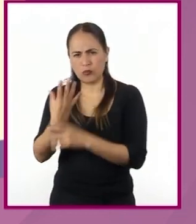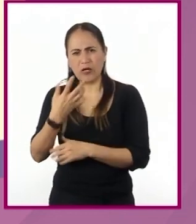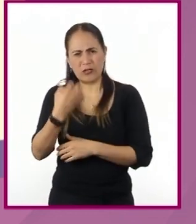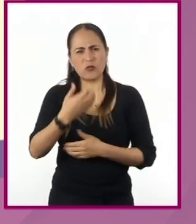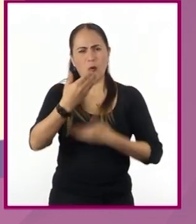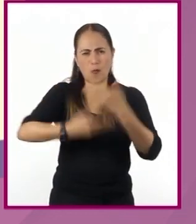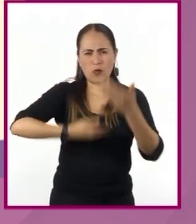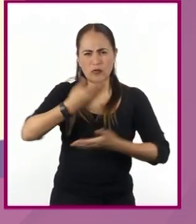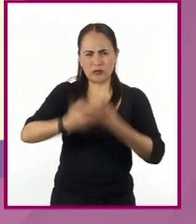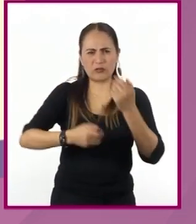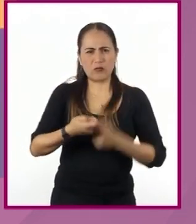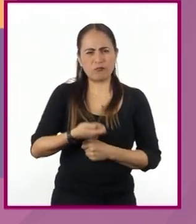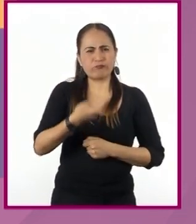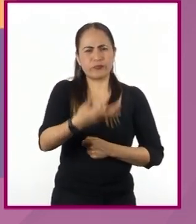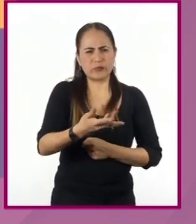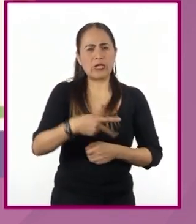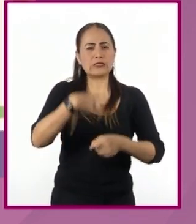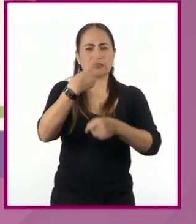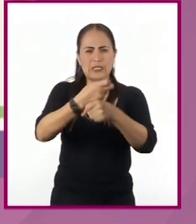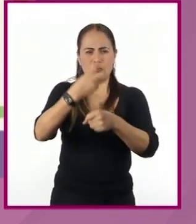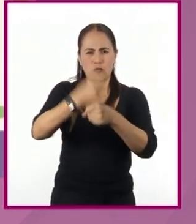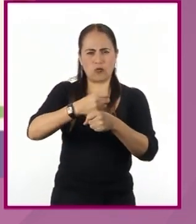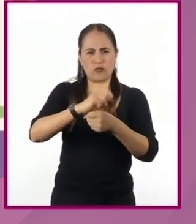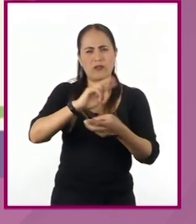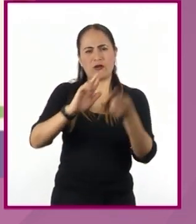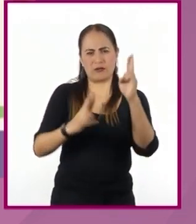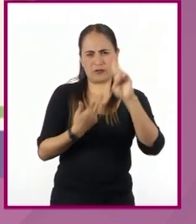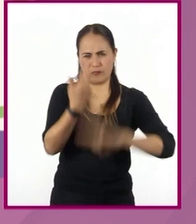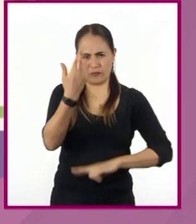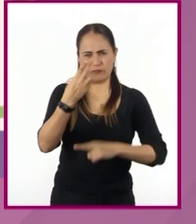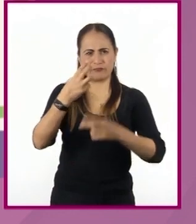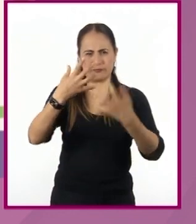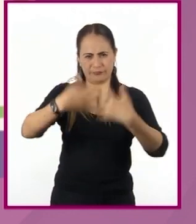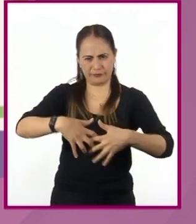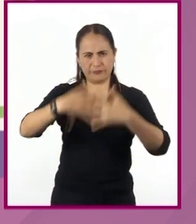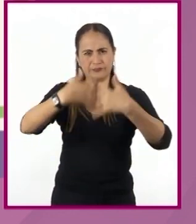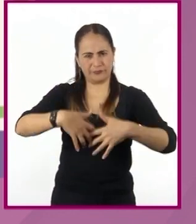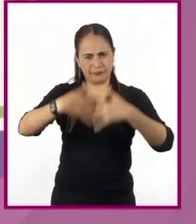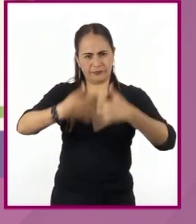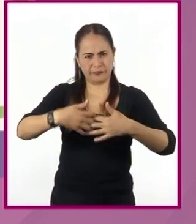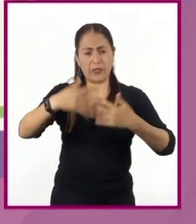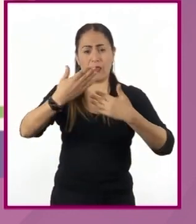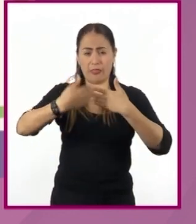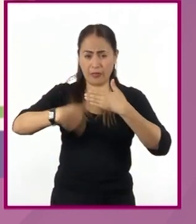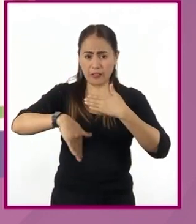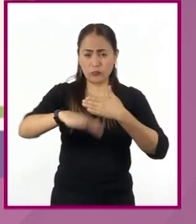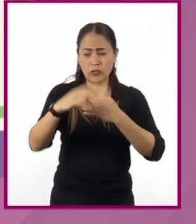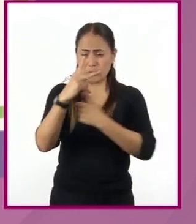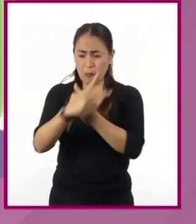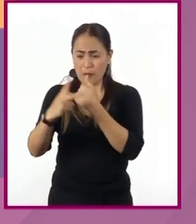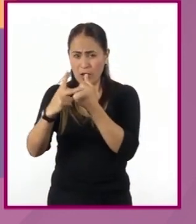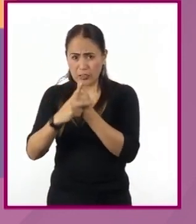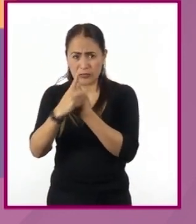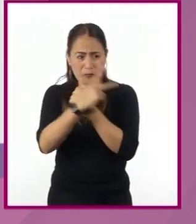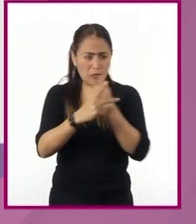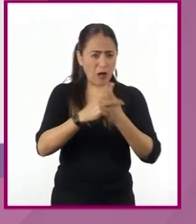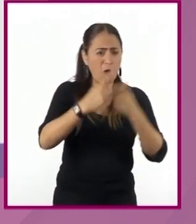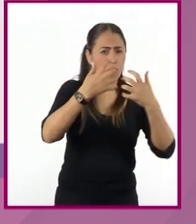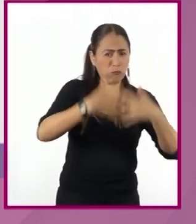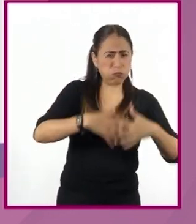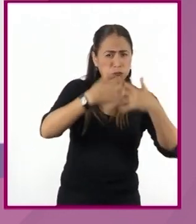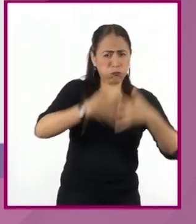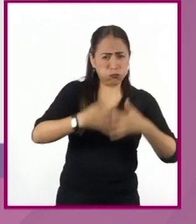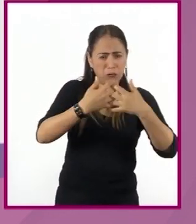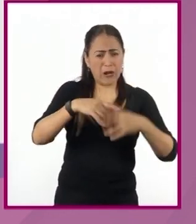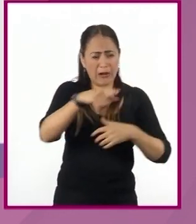Segunda Revolución Industrial. Como consecuencia, las naciones industrializadas comenzaron a extender su poder hacia regiones